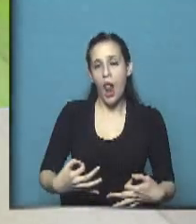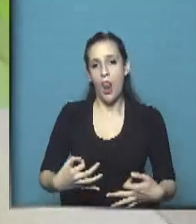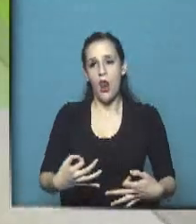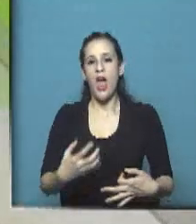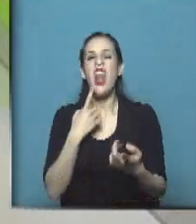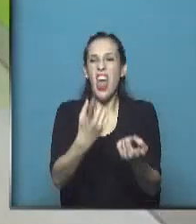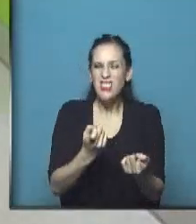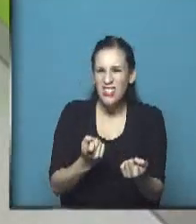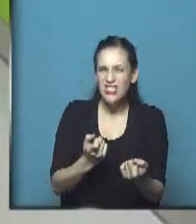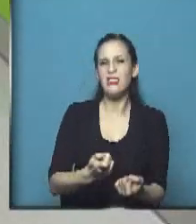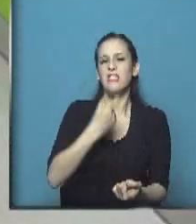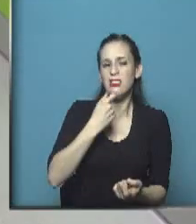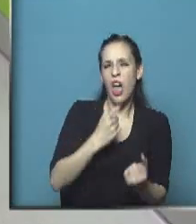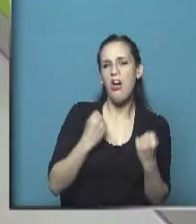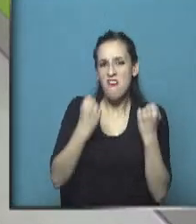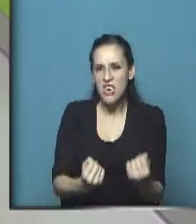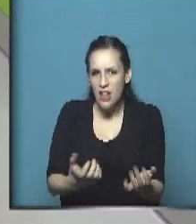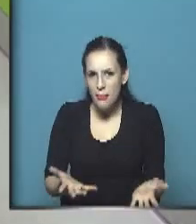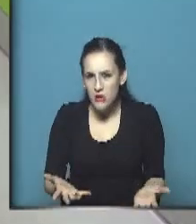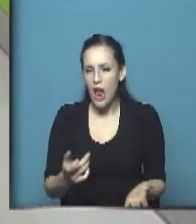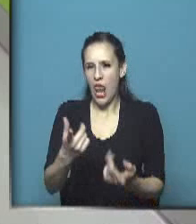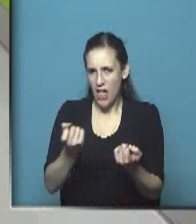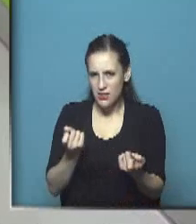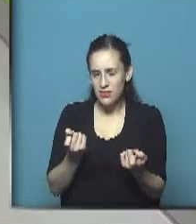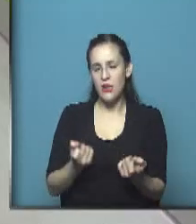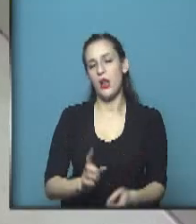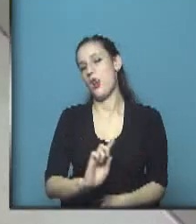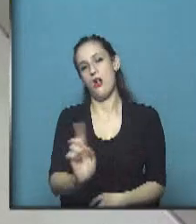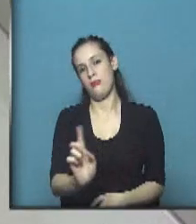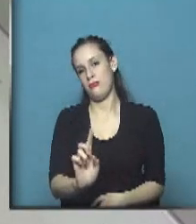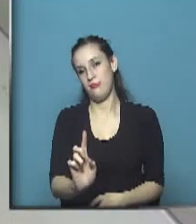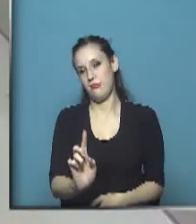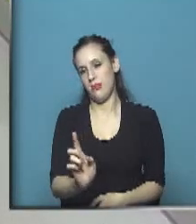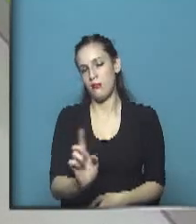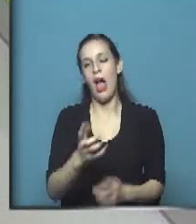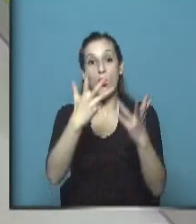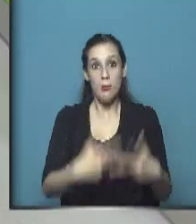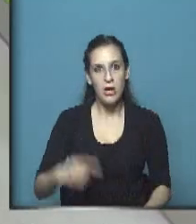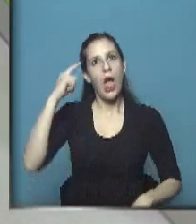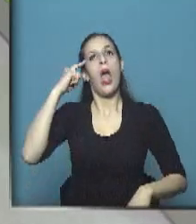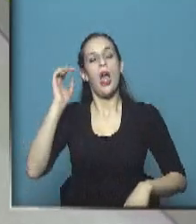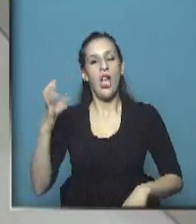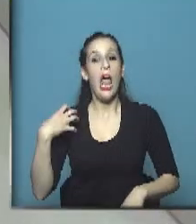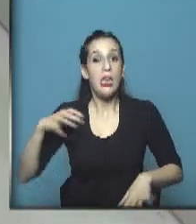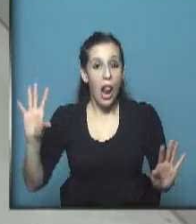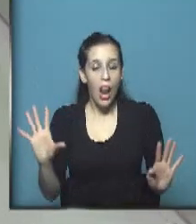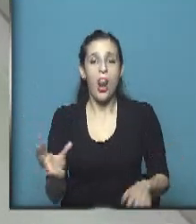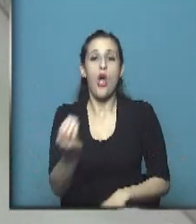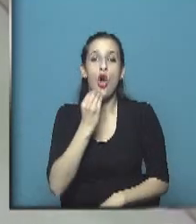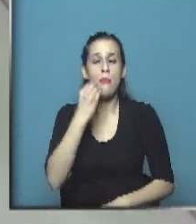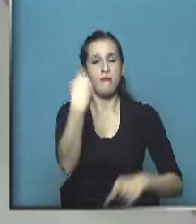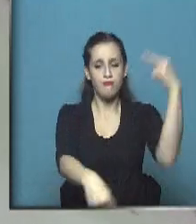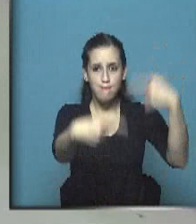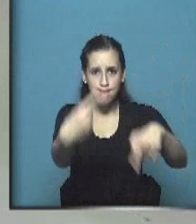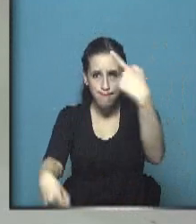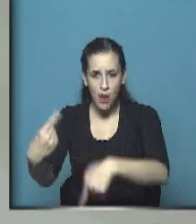¿necesitamos vitaminas o minerales más de las que supuestamente tenemos? No, es como intuitivo, ¿no? Pensarlo. En general, si uno hace una dieta variada, sí, que